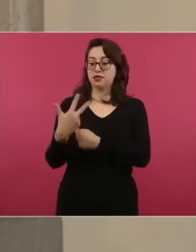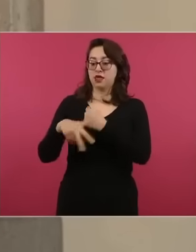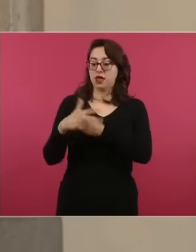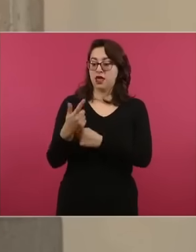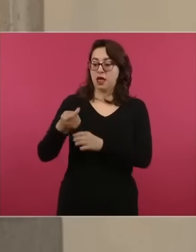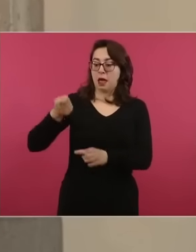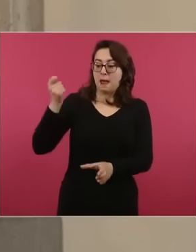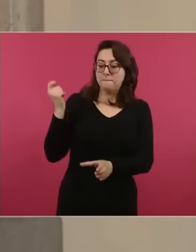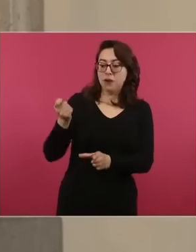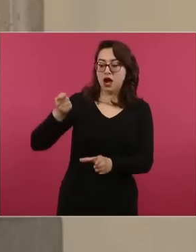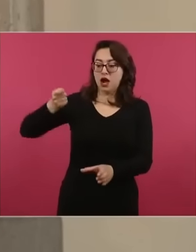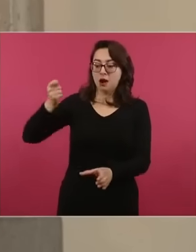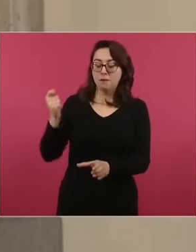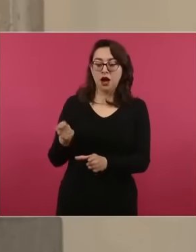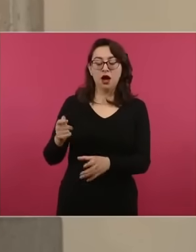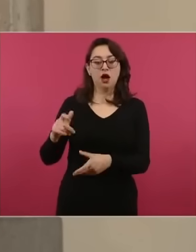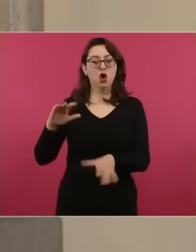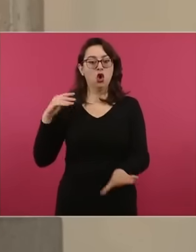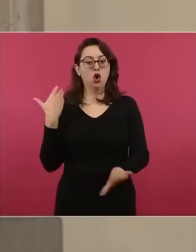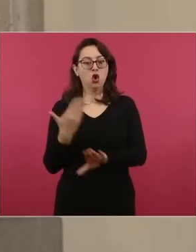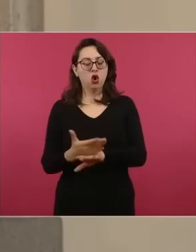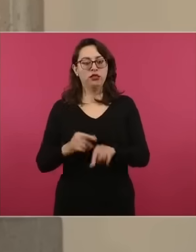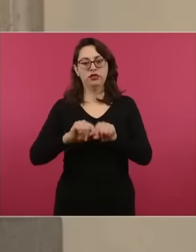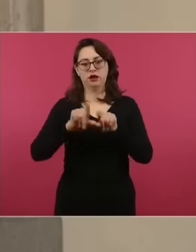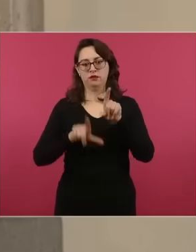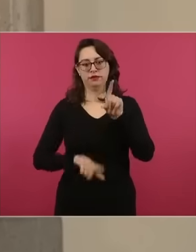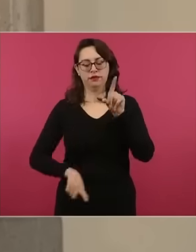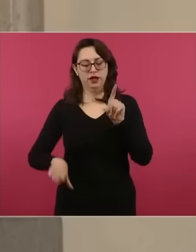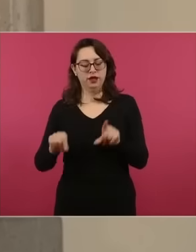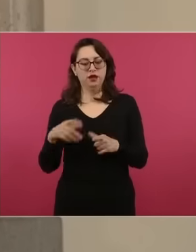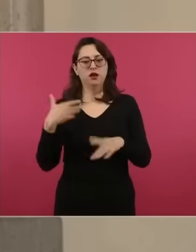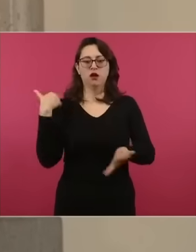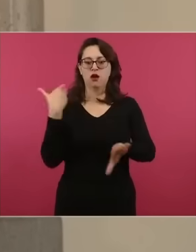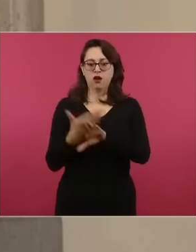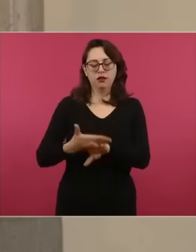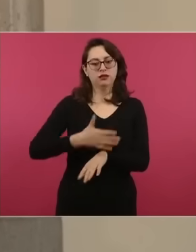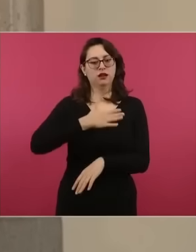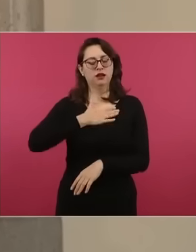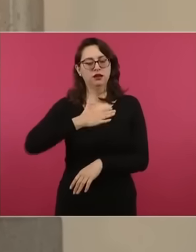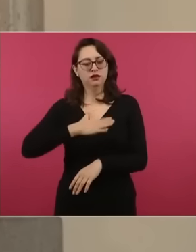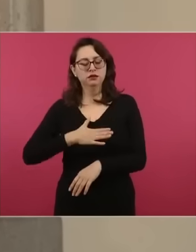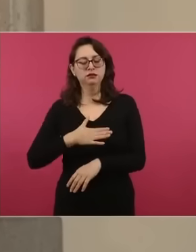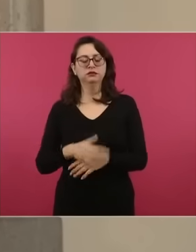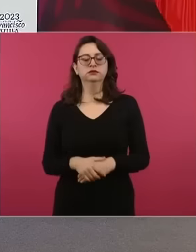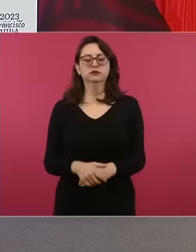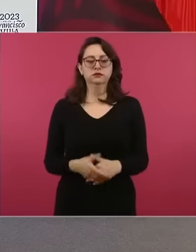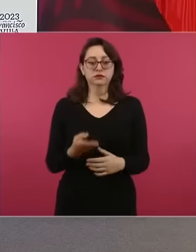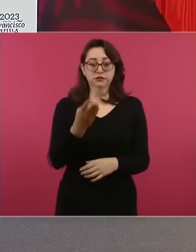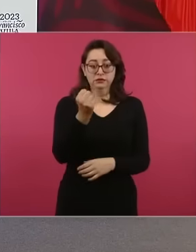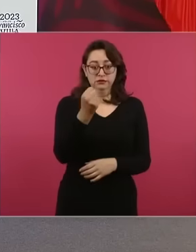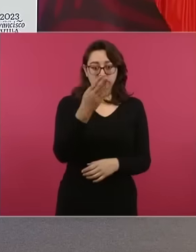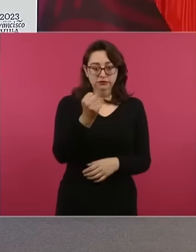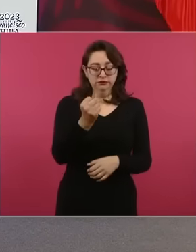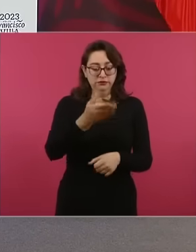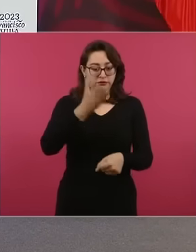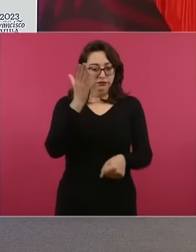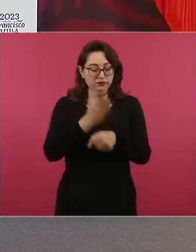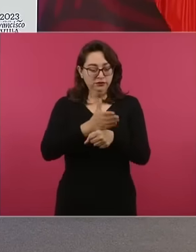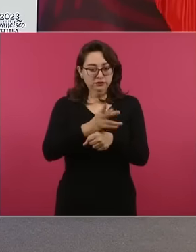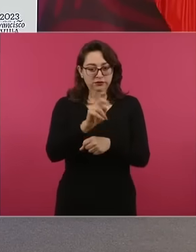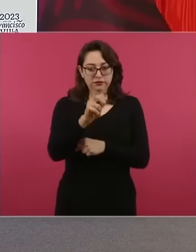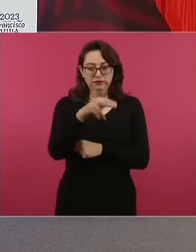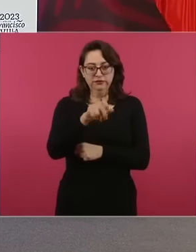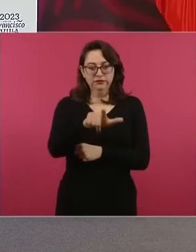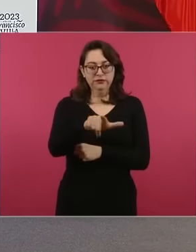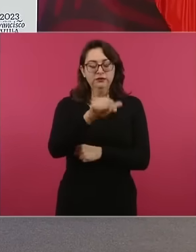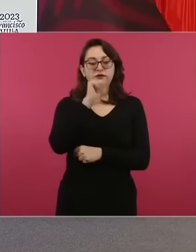desfavorables a la justicia en nueve casos determinó no vincular a proceso penal en un caso calificó de ilegal la detención y